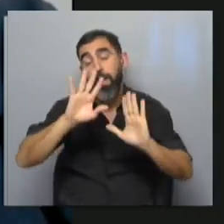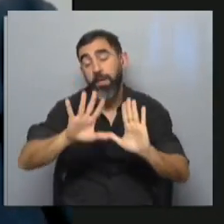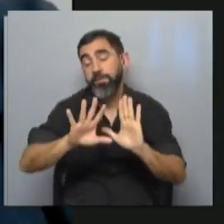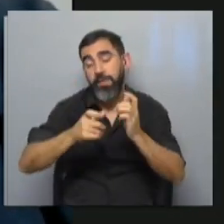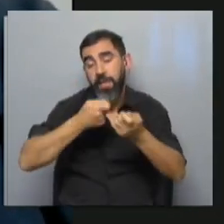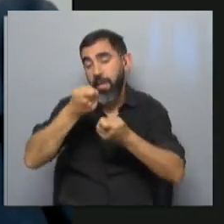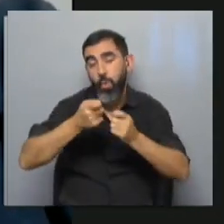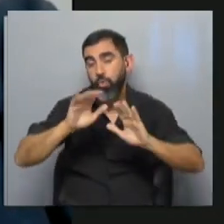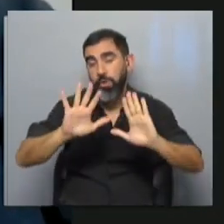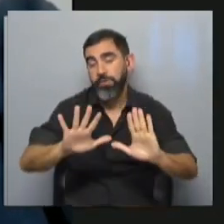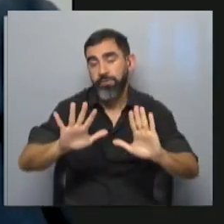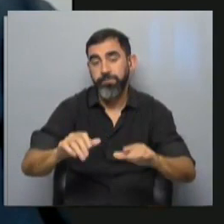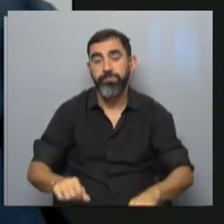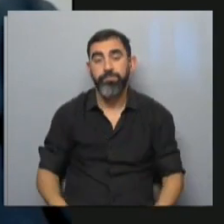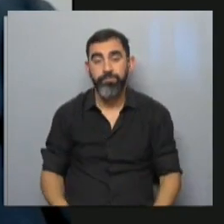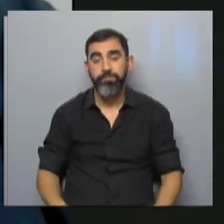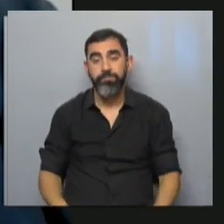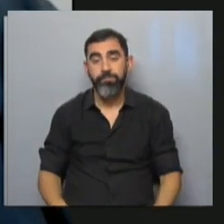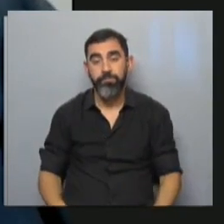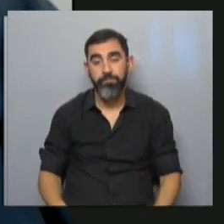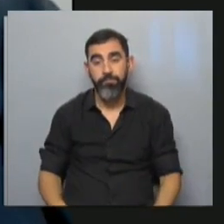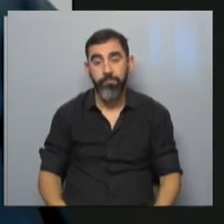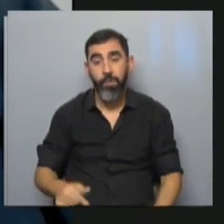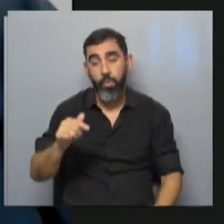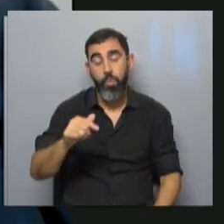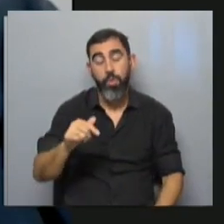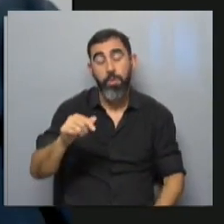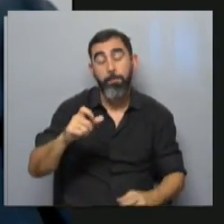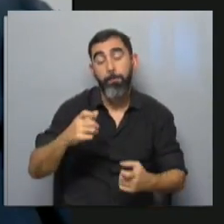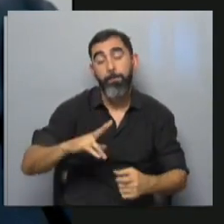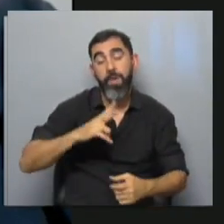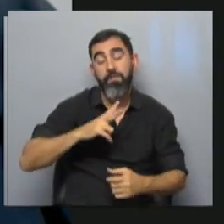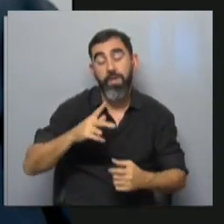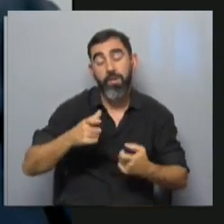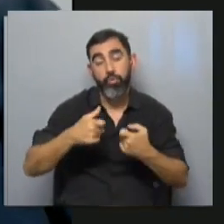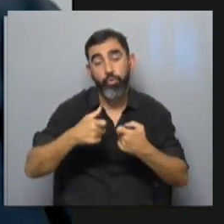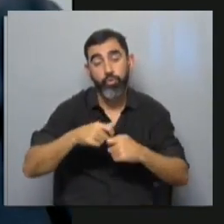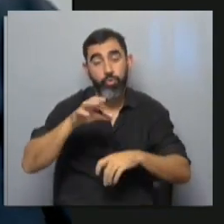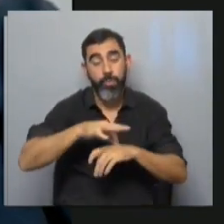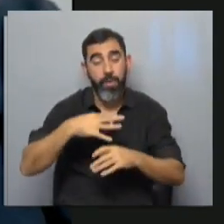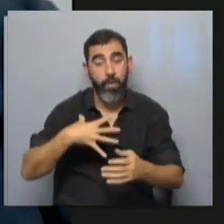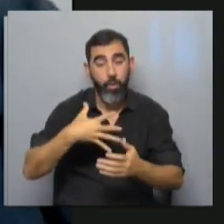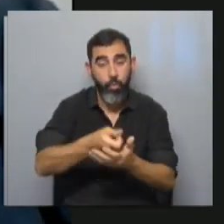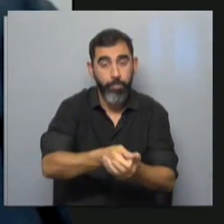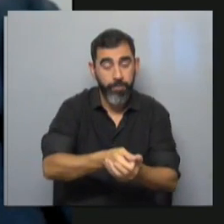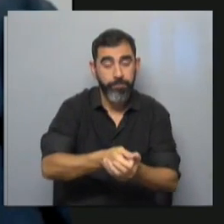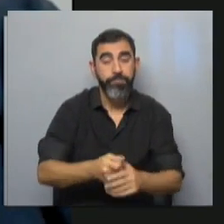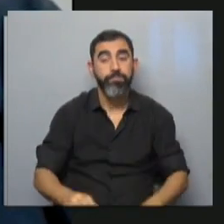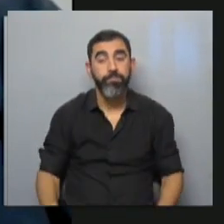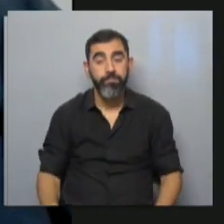fueron las que primaron y hoy una mutualista privada accede a la compra. Como bien